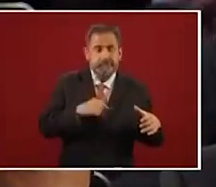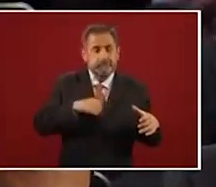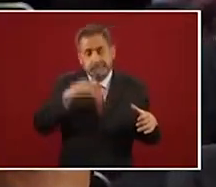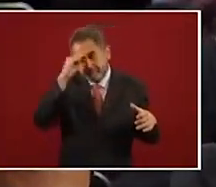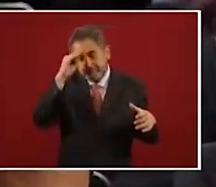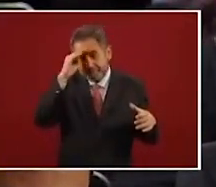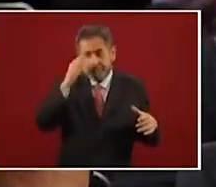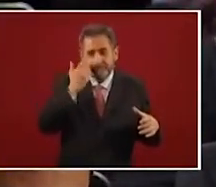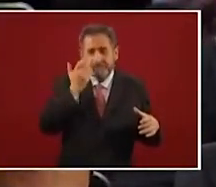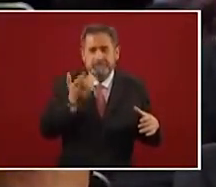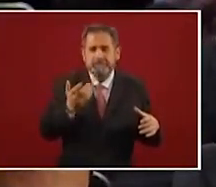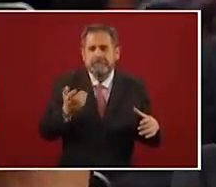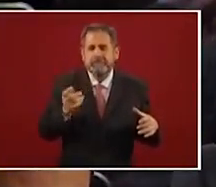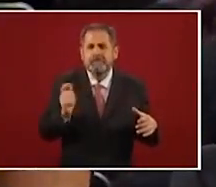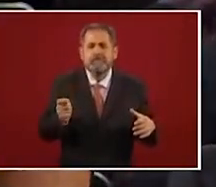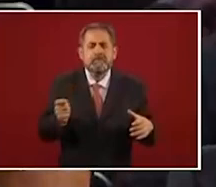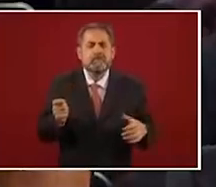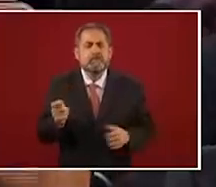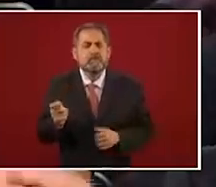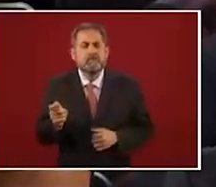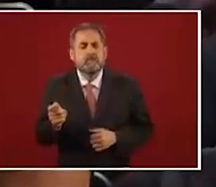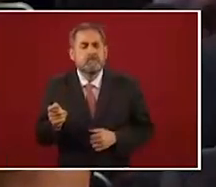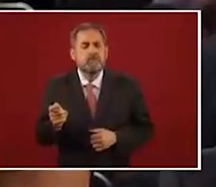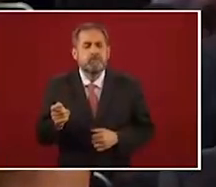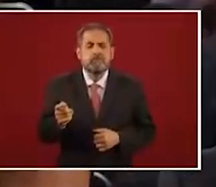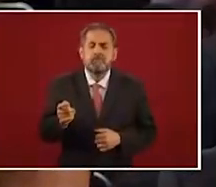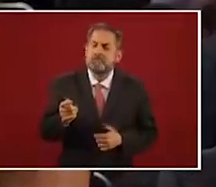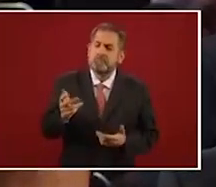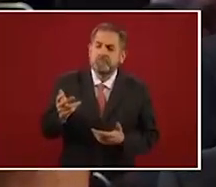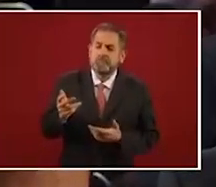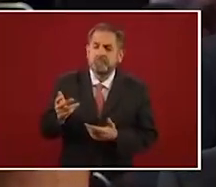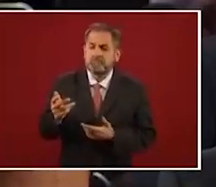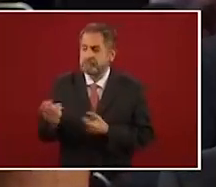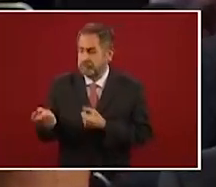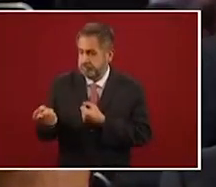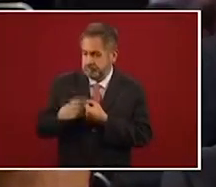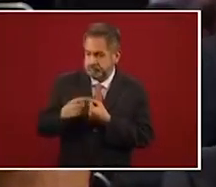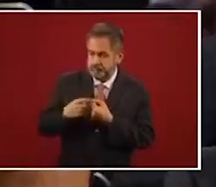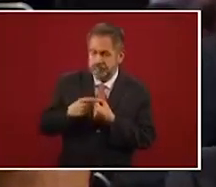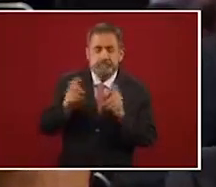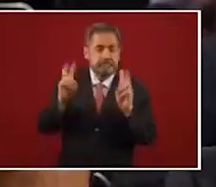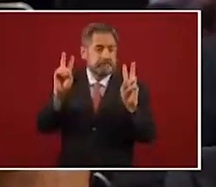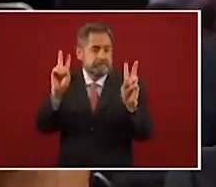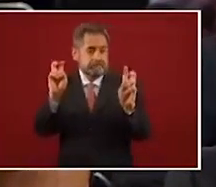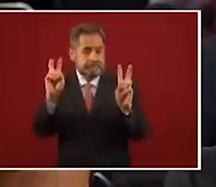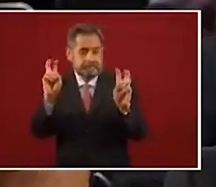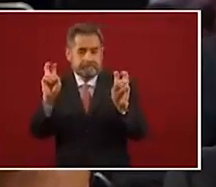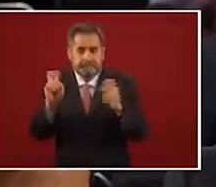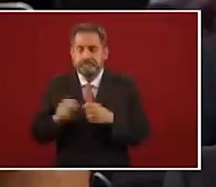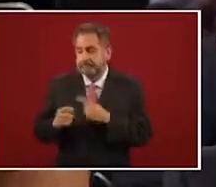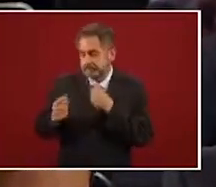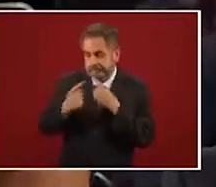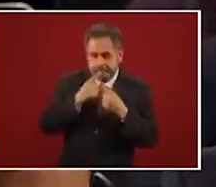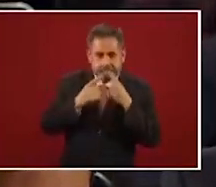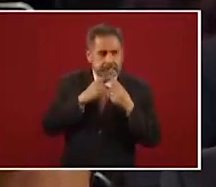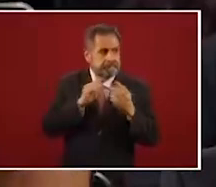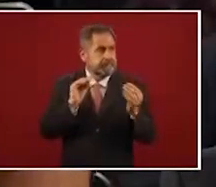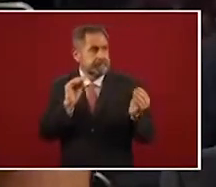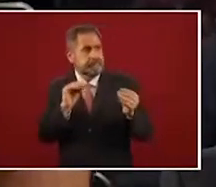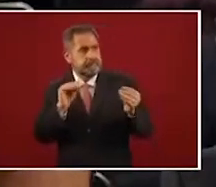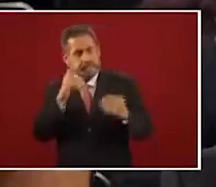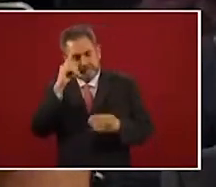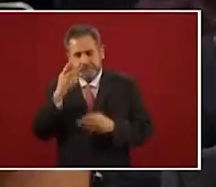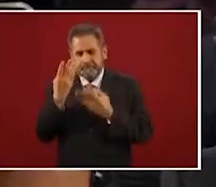búsqueda de llevar recursos a través de una supuesta gestora de